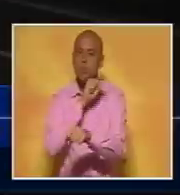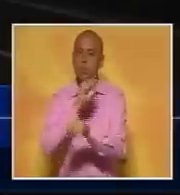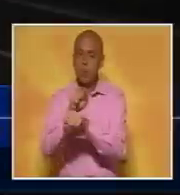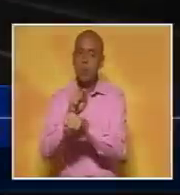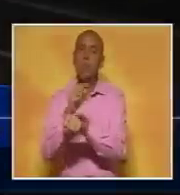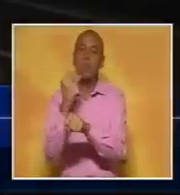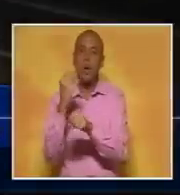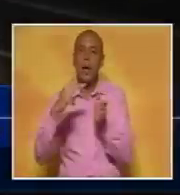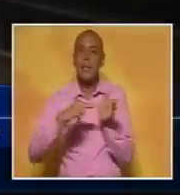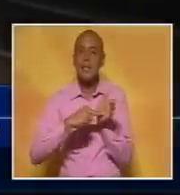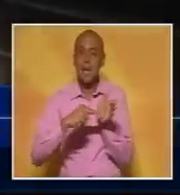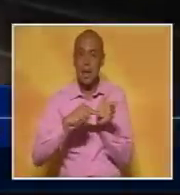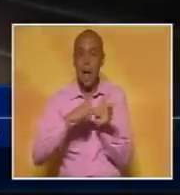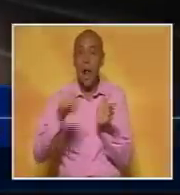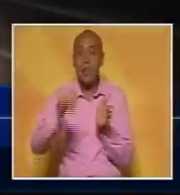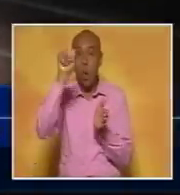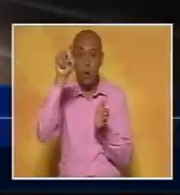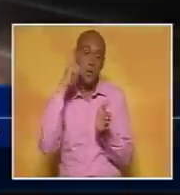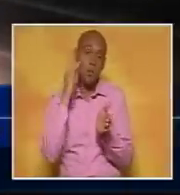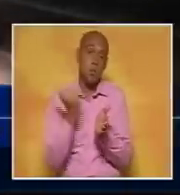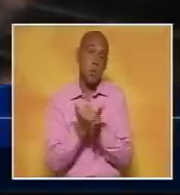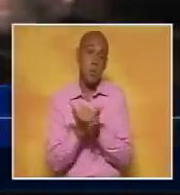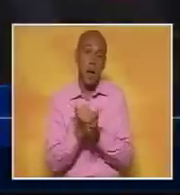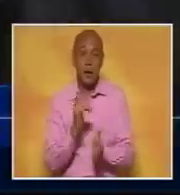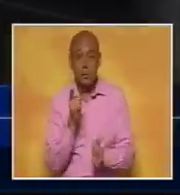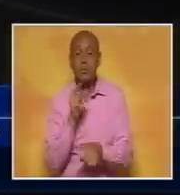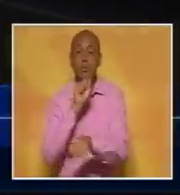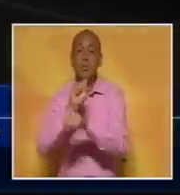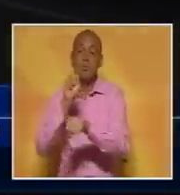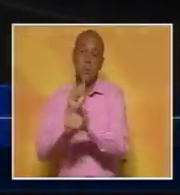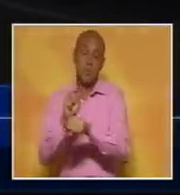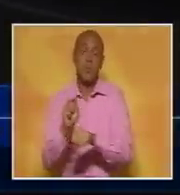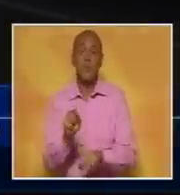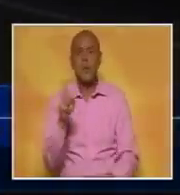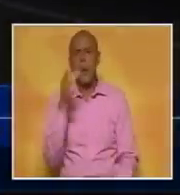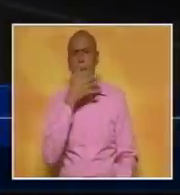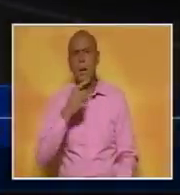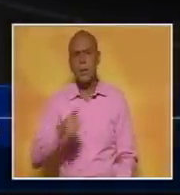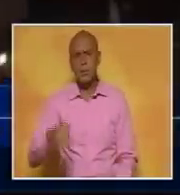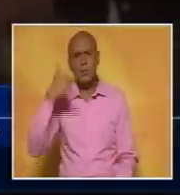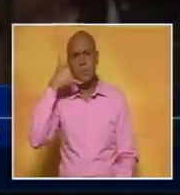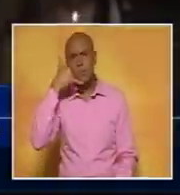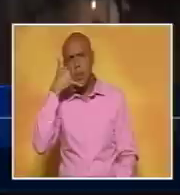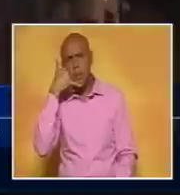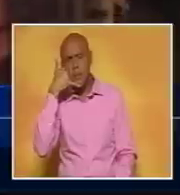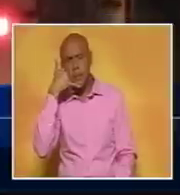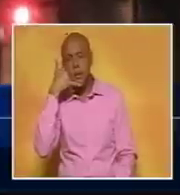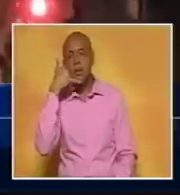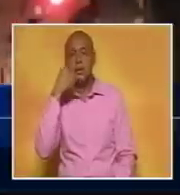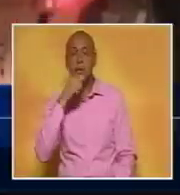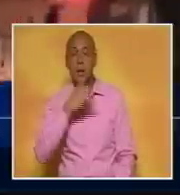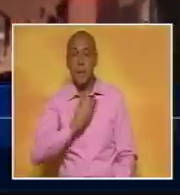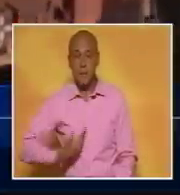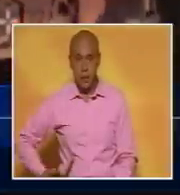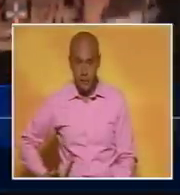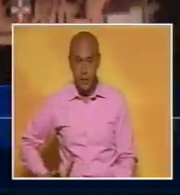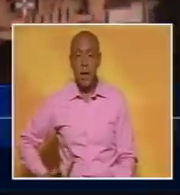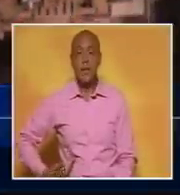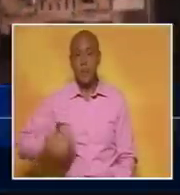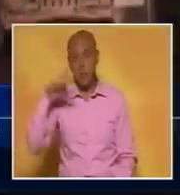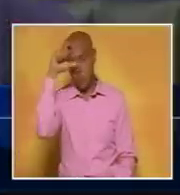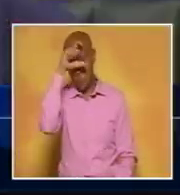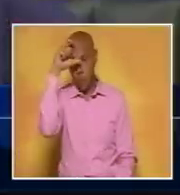norte de Siria contra las milicias kurdas de ese país. Tras una llamada telefónica entre el presidente turco Recep